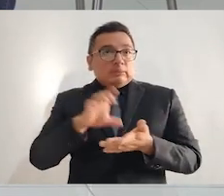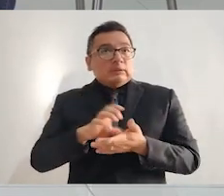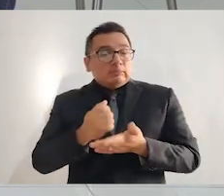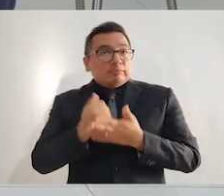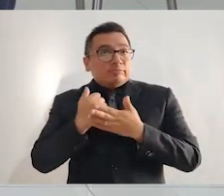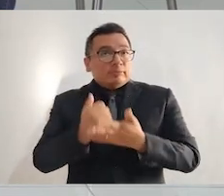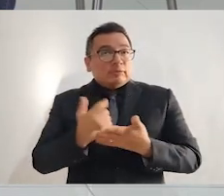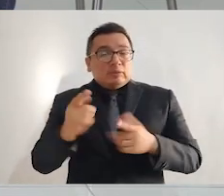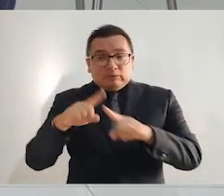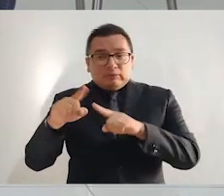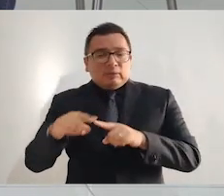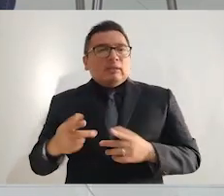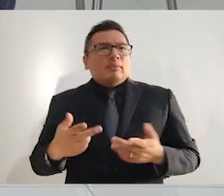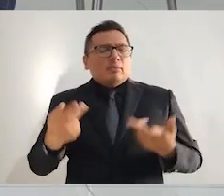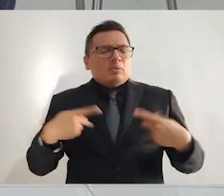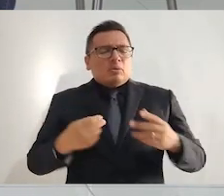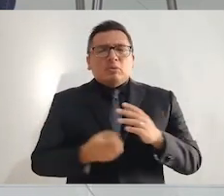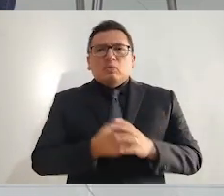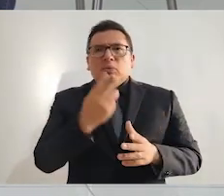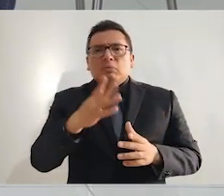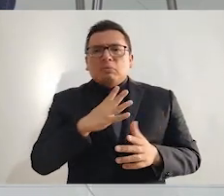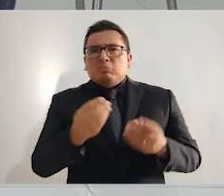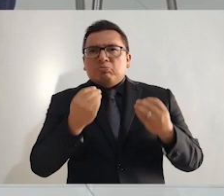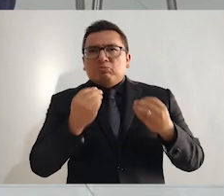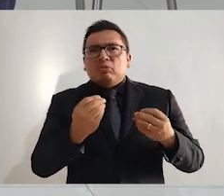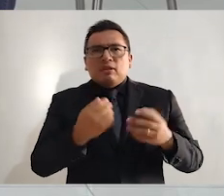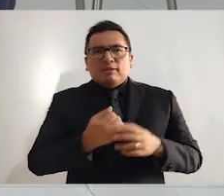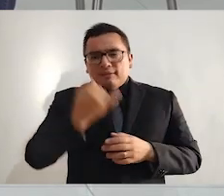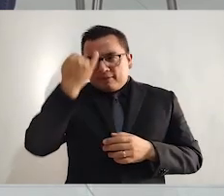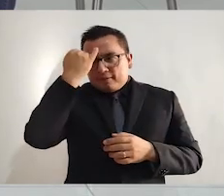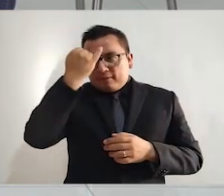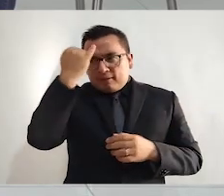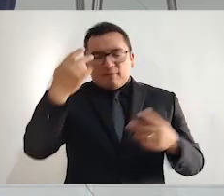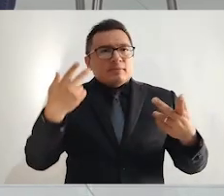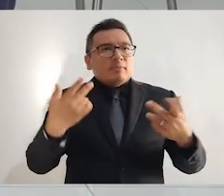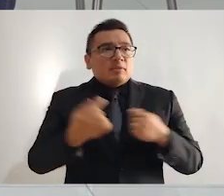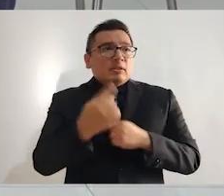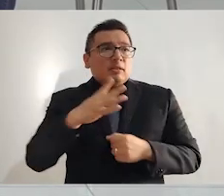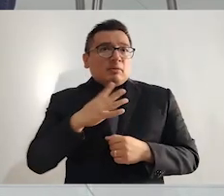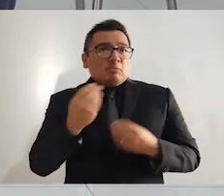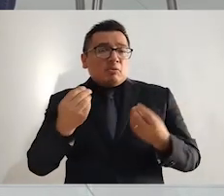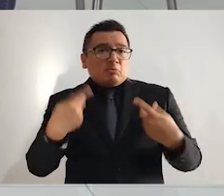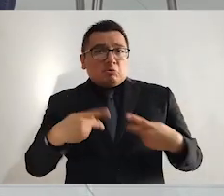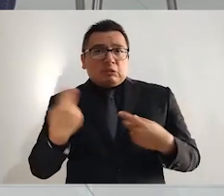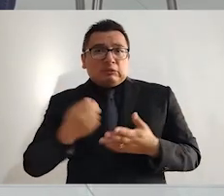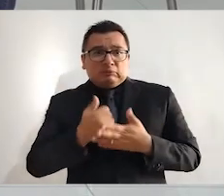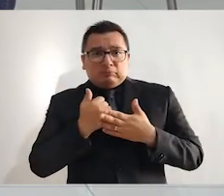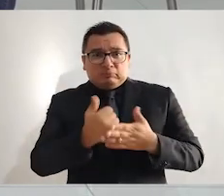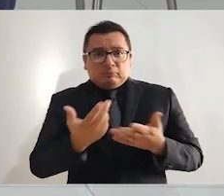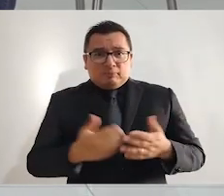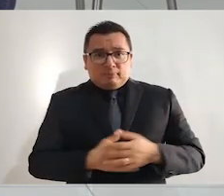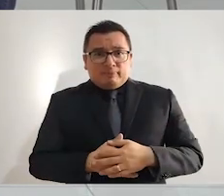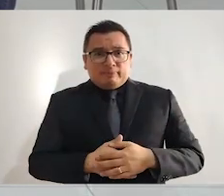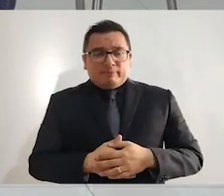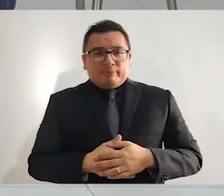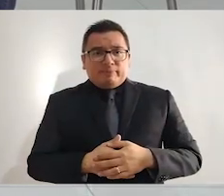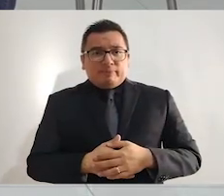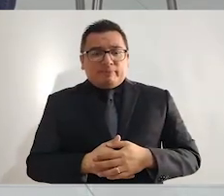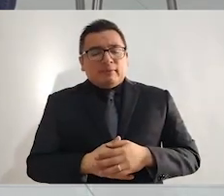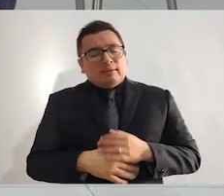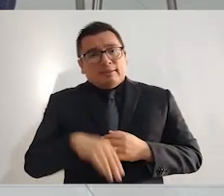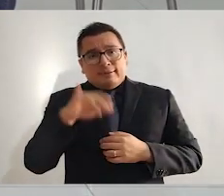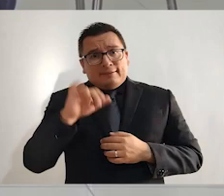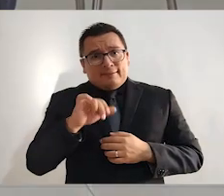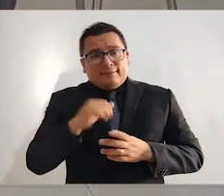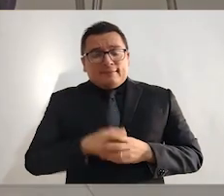nuevas generaciones vienen empujando muy fuerte con un volumen muy alto de personas que requieren precisamente de esta atención. Pues